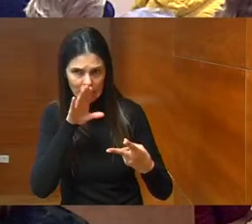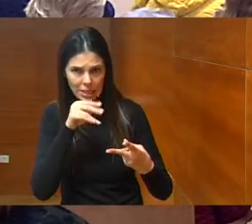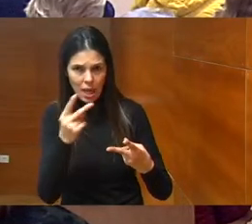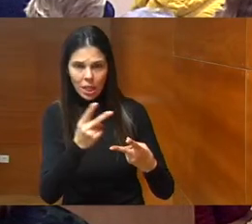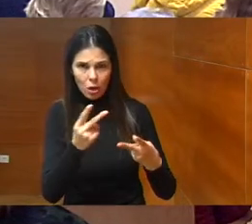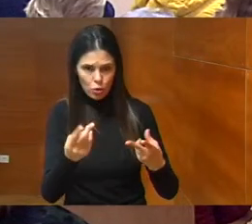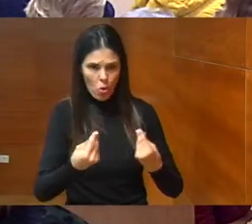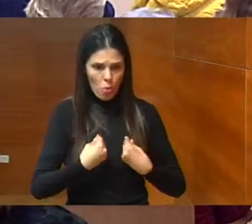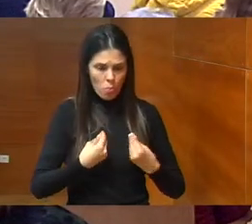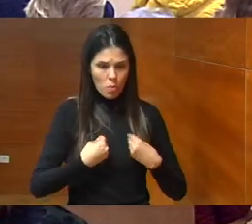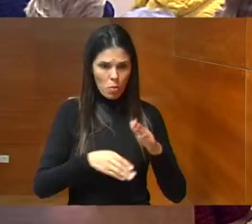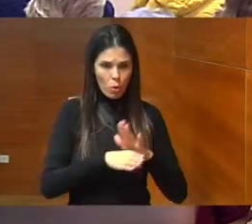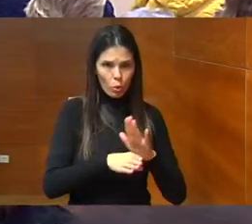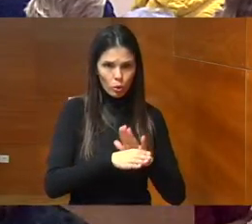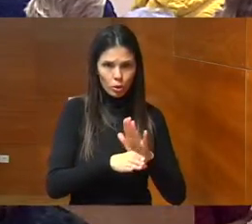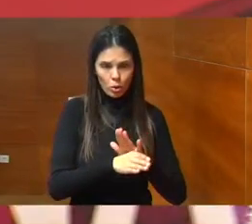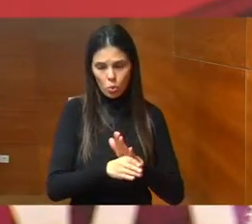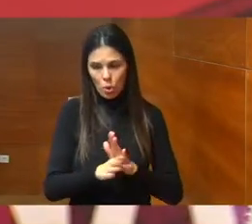bueno